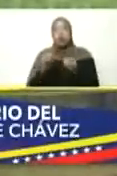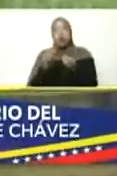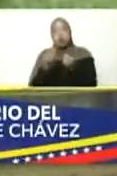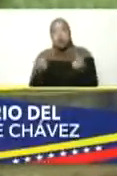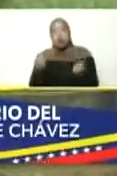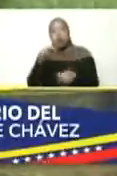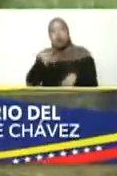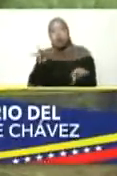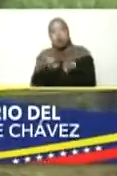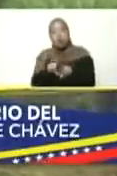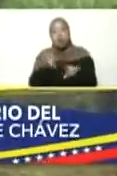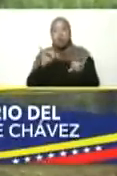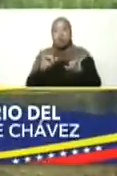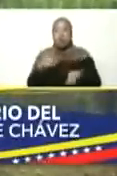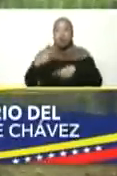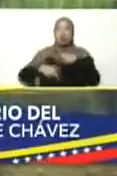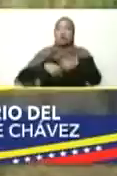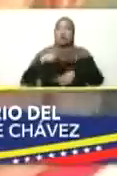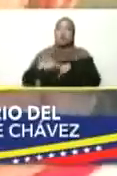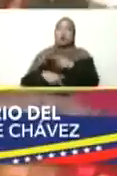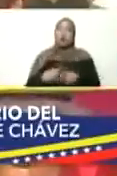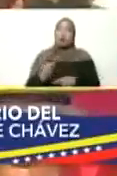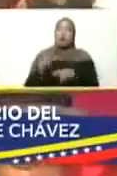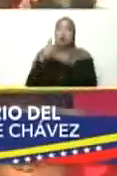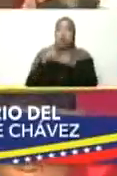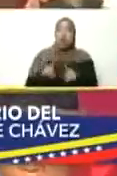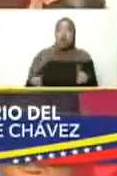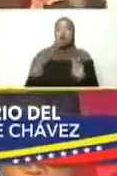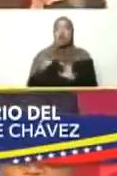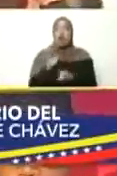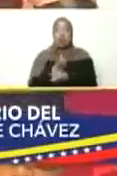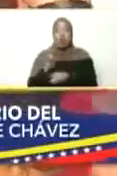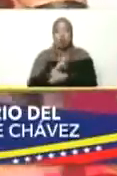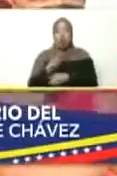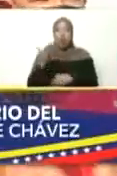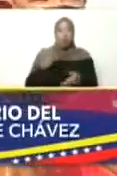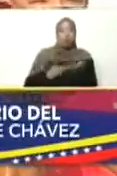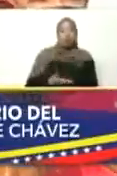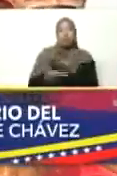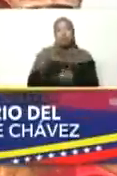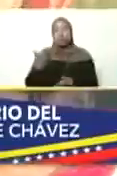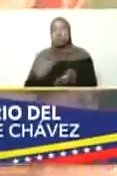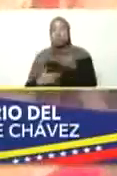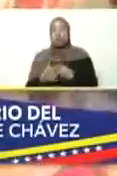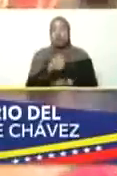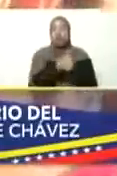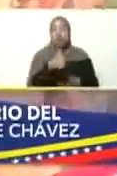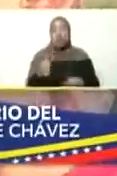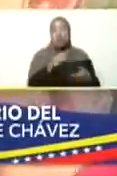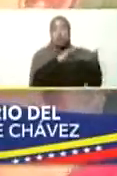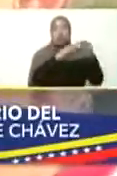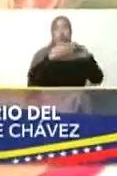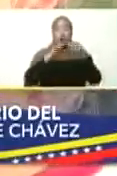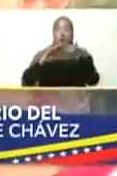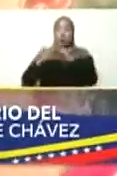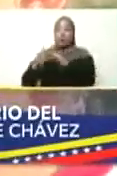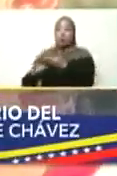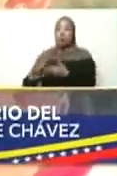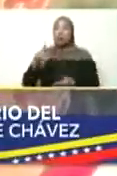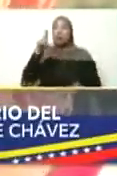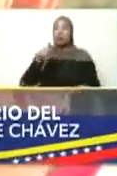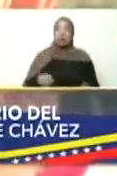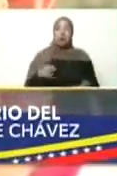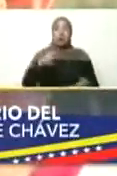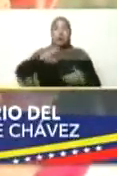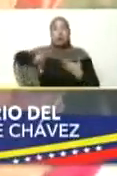aquí mismo dentro del predio, procesarlo y distribuirlo de manera directa, sin intermediarios, a cada una de las comunidades, no solo de la comuna, sino a